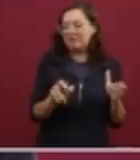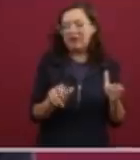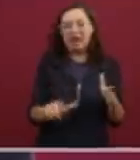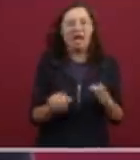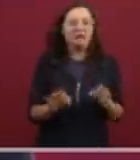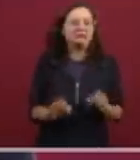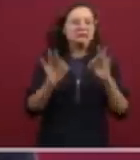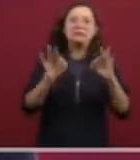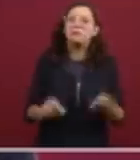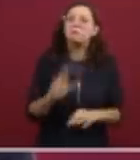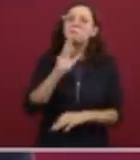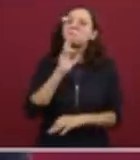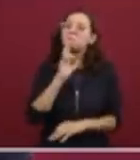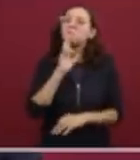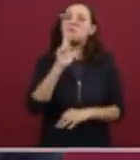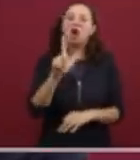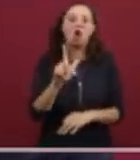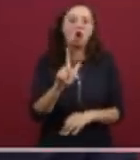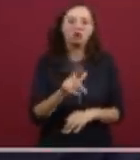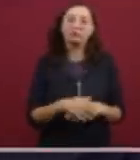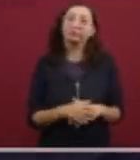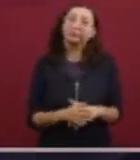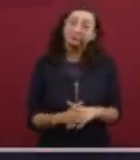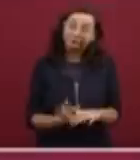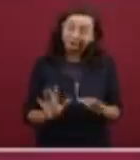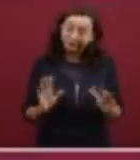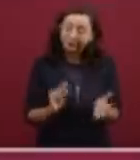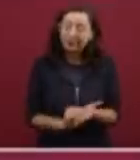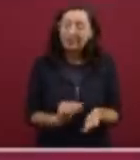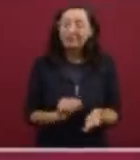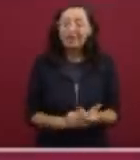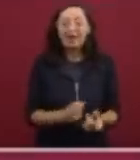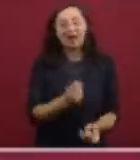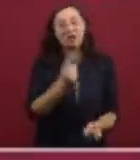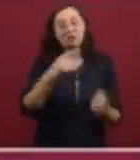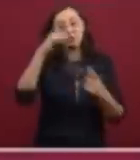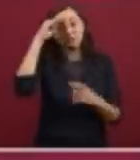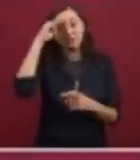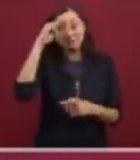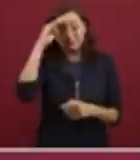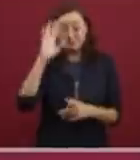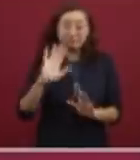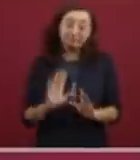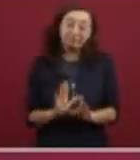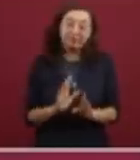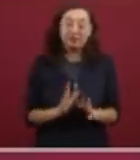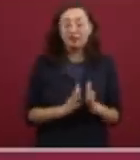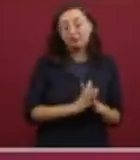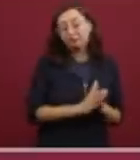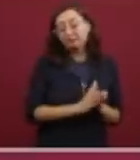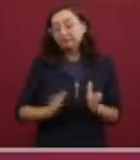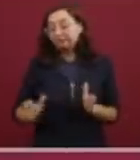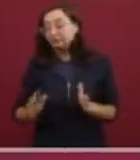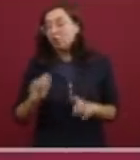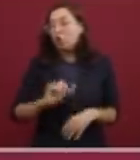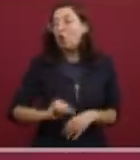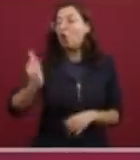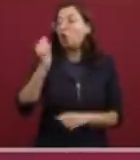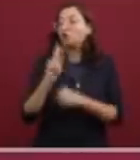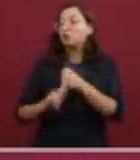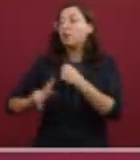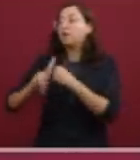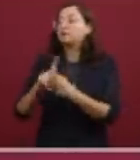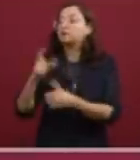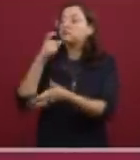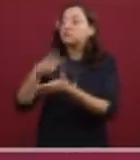la mejor política económica. Bueno, se tienen que comprar los fertilizantes. Estamos viendo